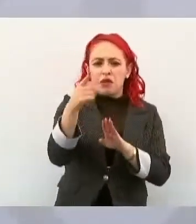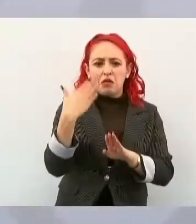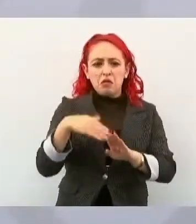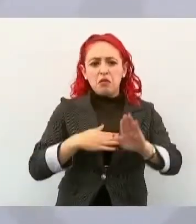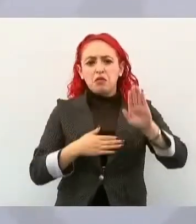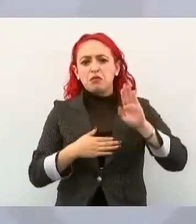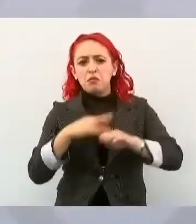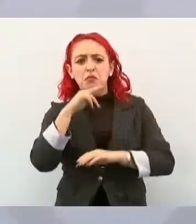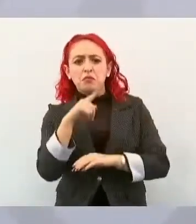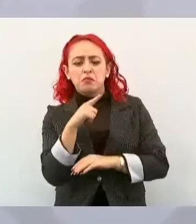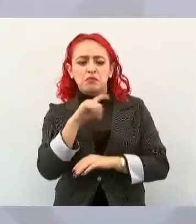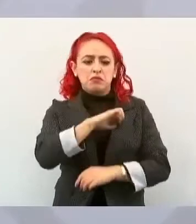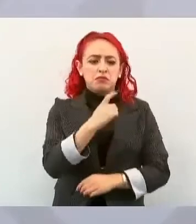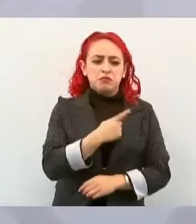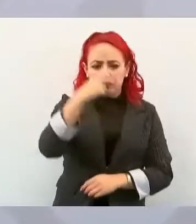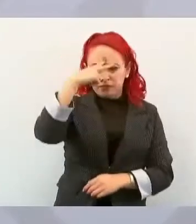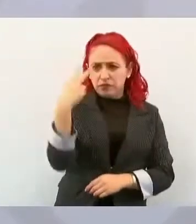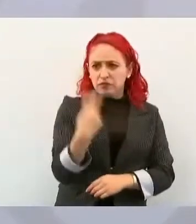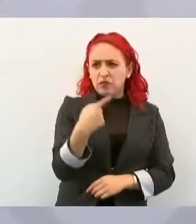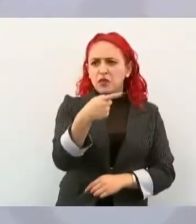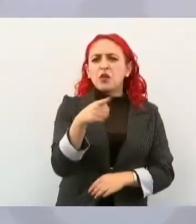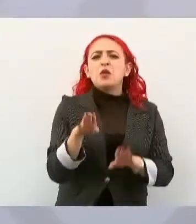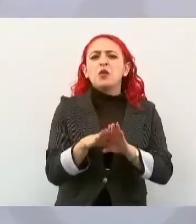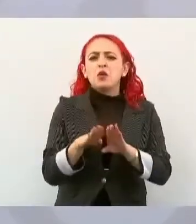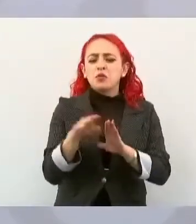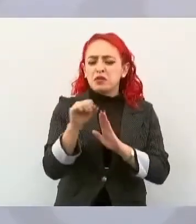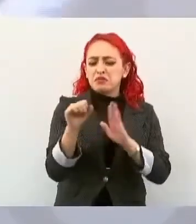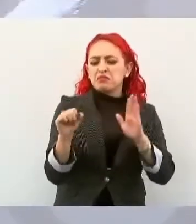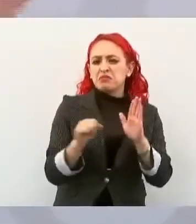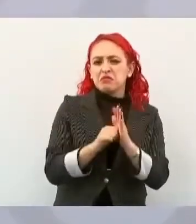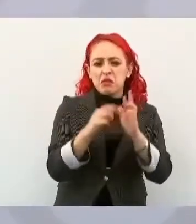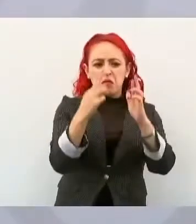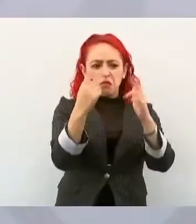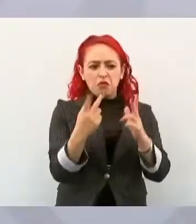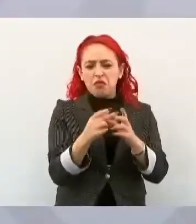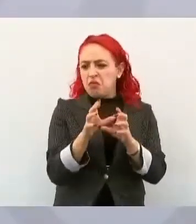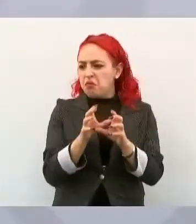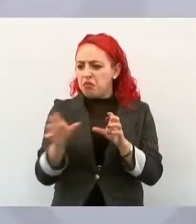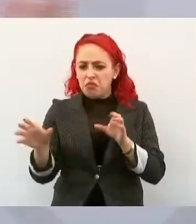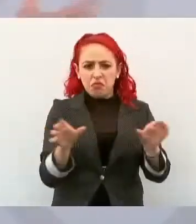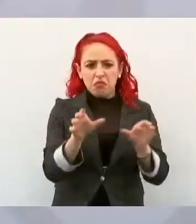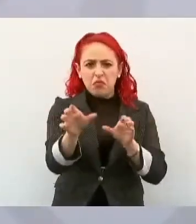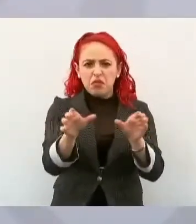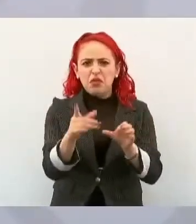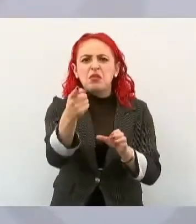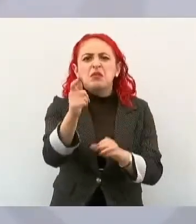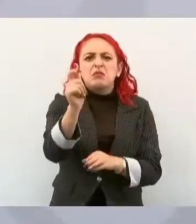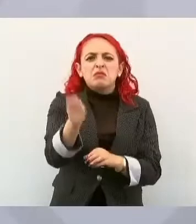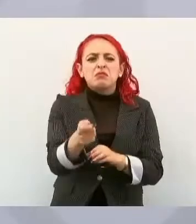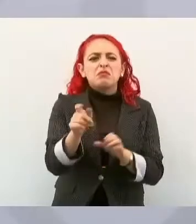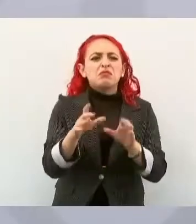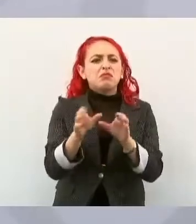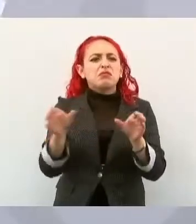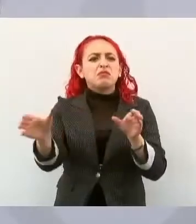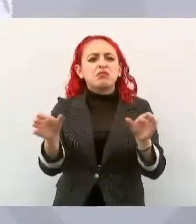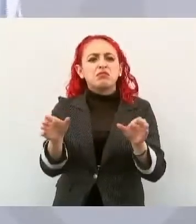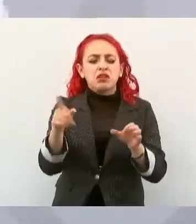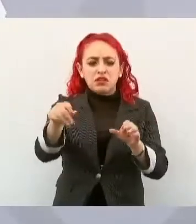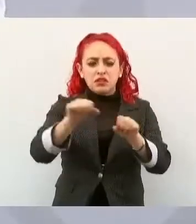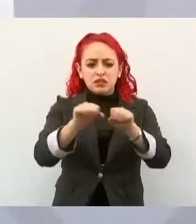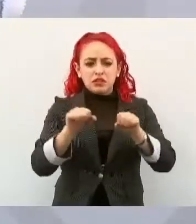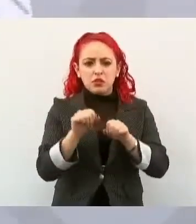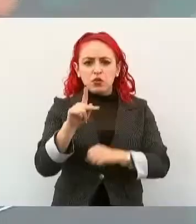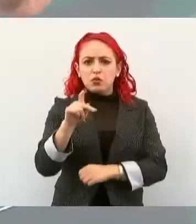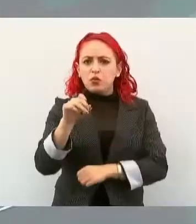prometían mejorar la salud de los mexicanos. Un sistema primero fragmentado por completo. ¿Qué significaba fragmentado? Que el Seguro